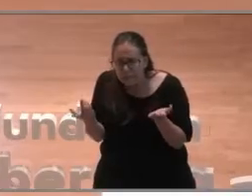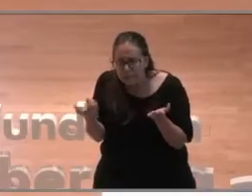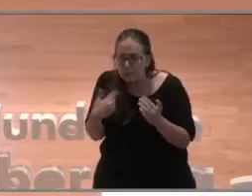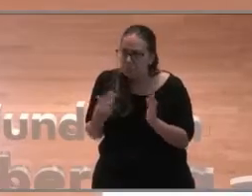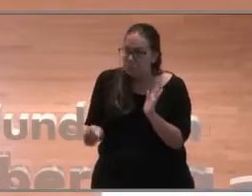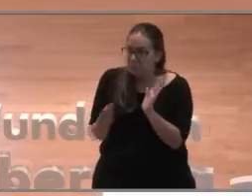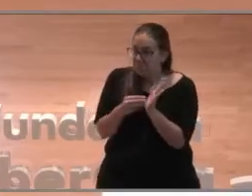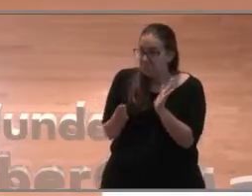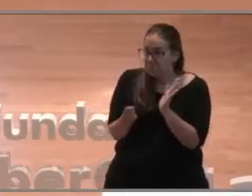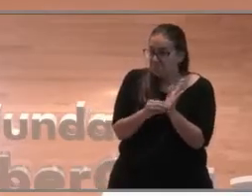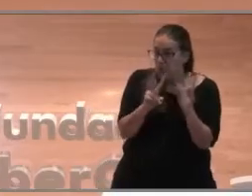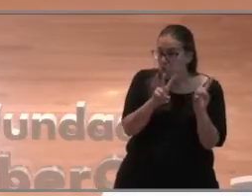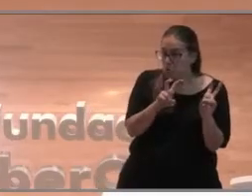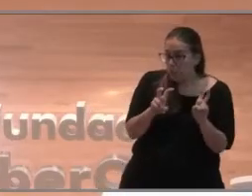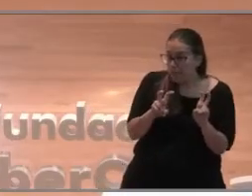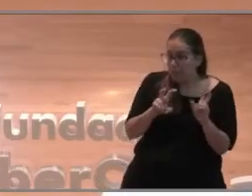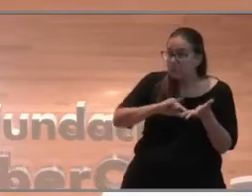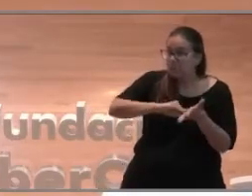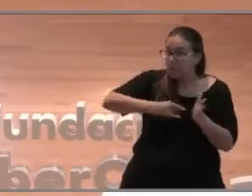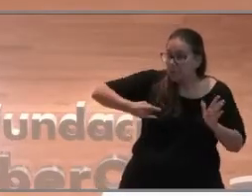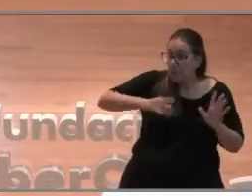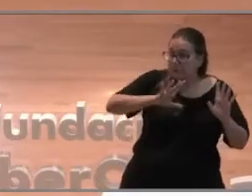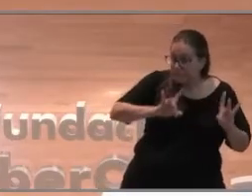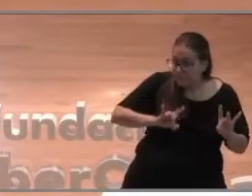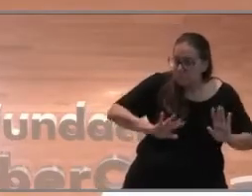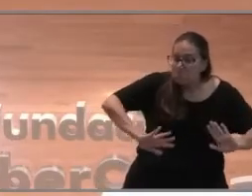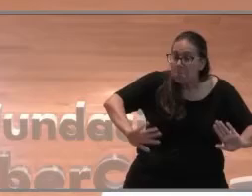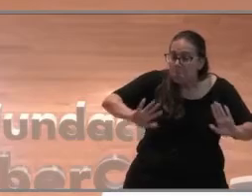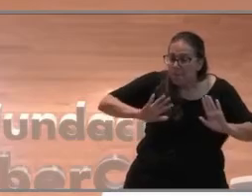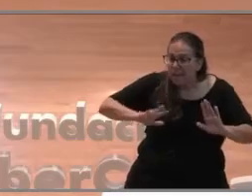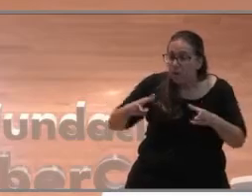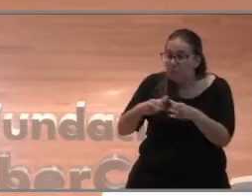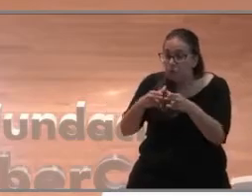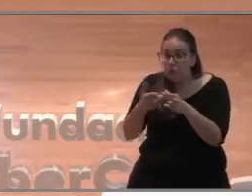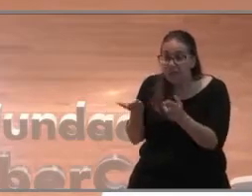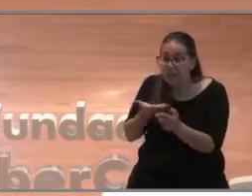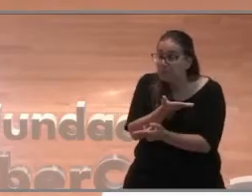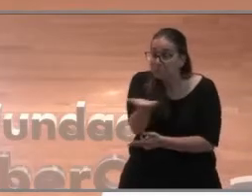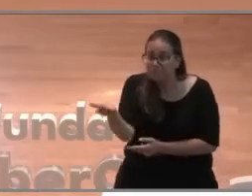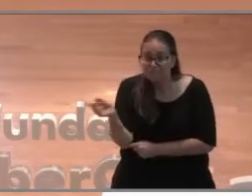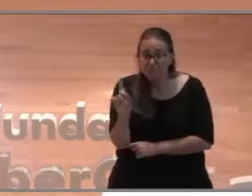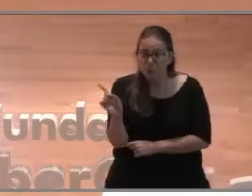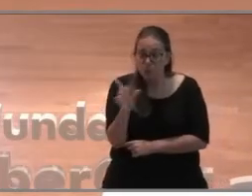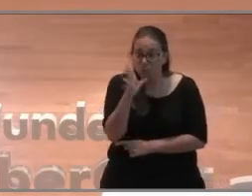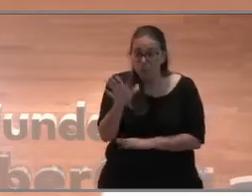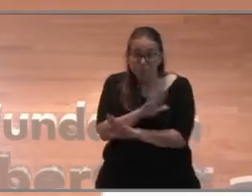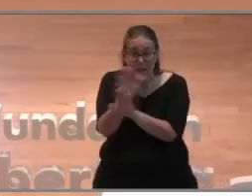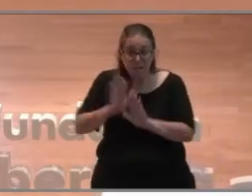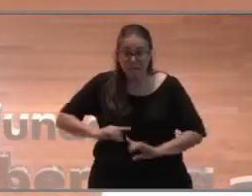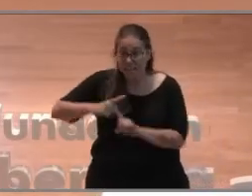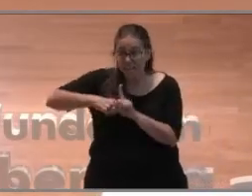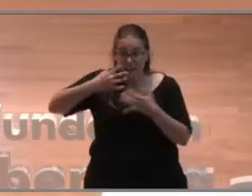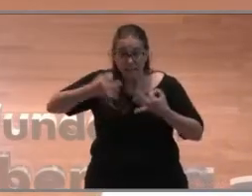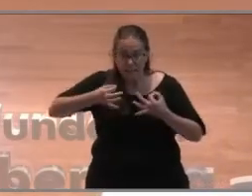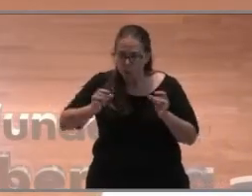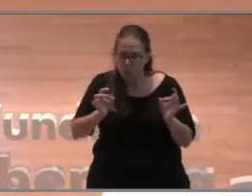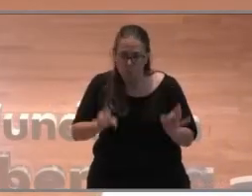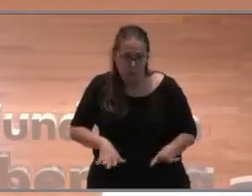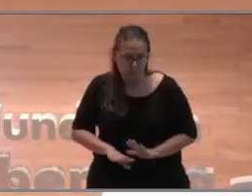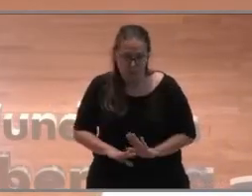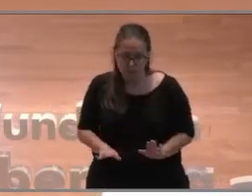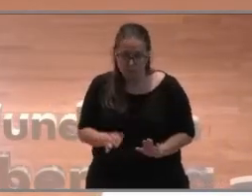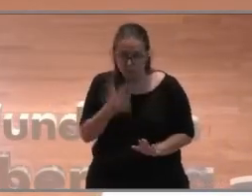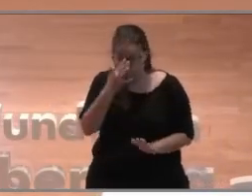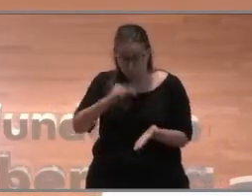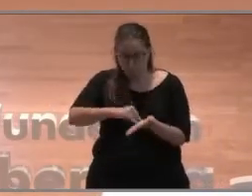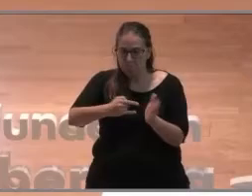Incorpora muchas novedades en la metodología, pero ninguna de cara a la sociedad, porque al final establece los mismos niveles de riesgo. Es decir, es un